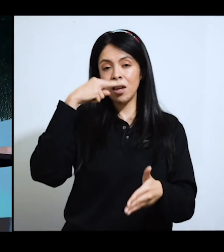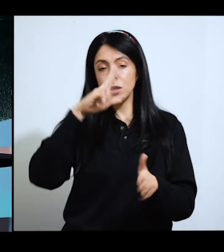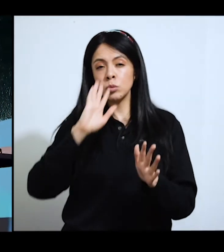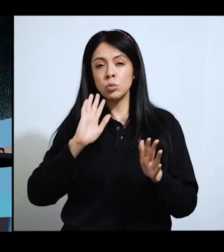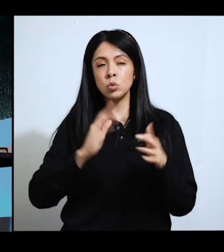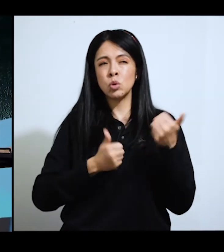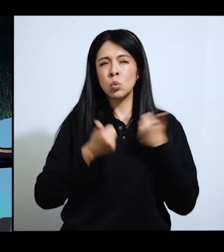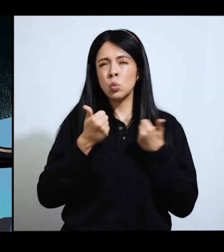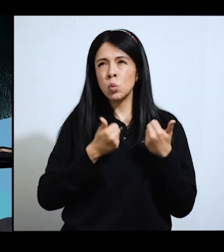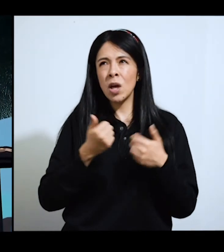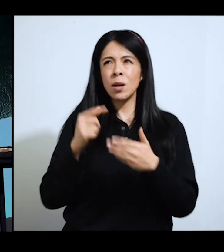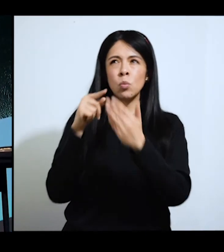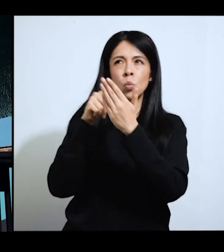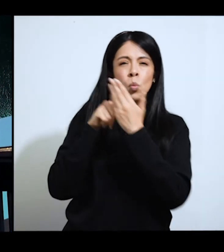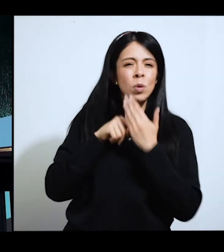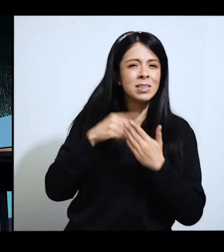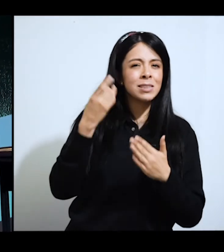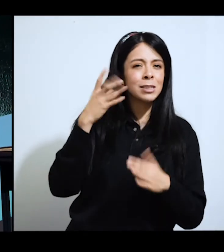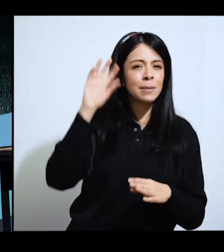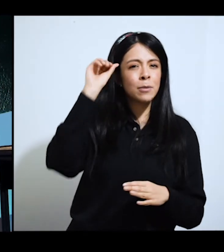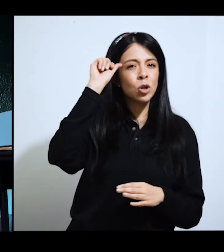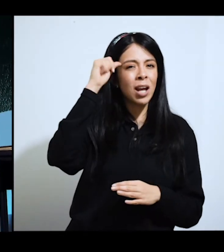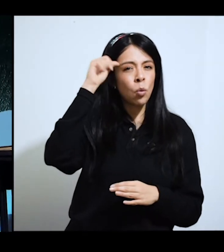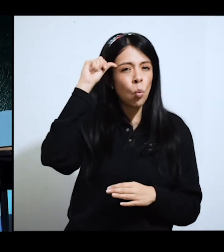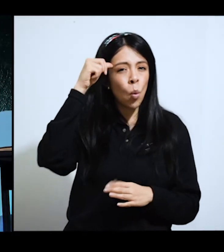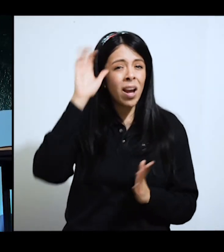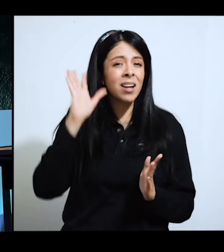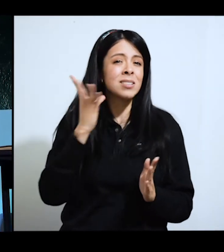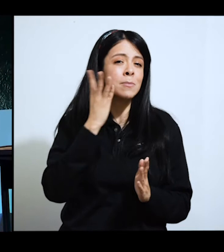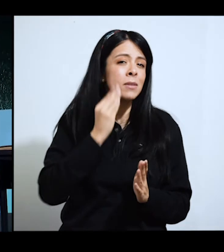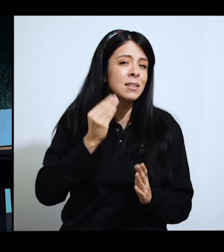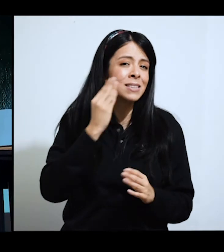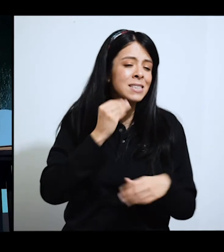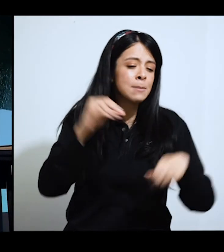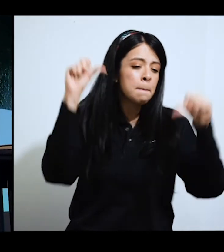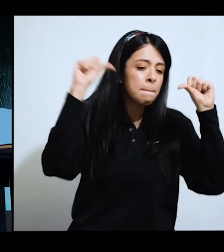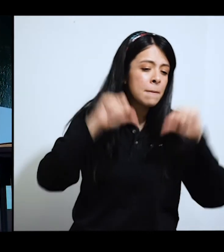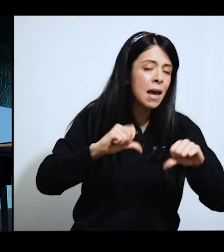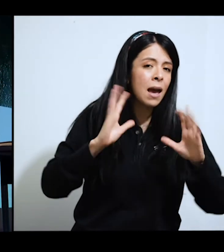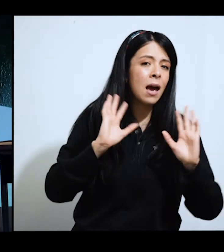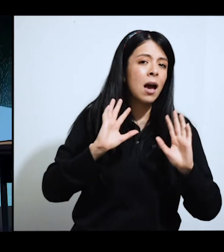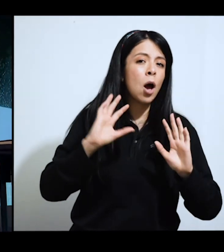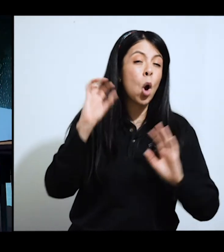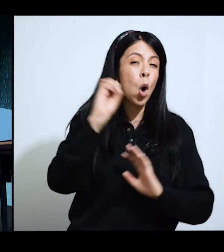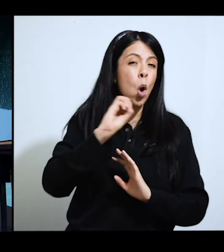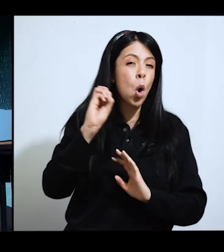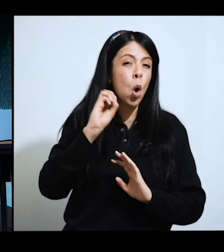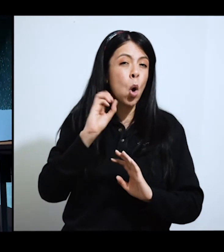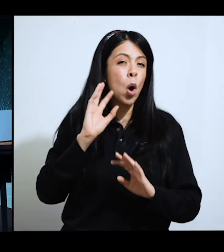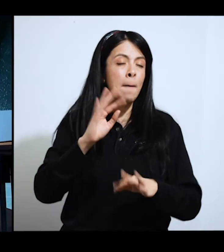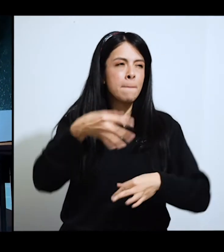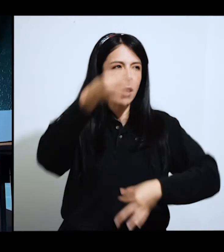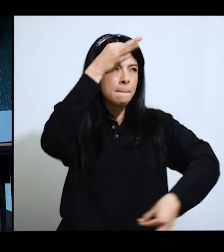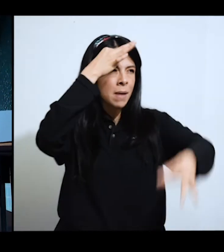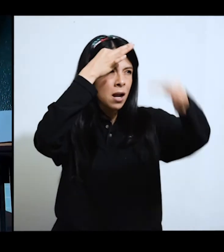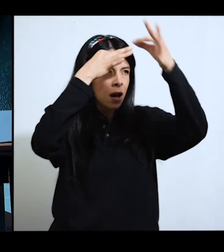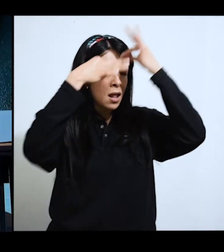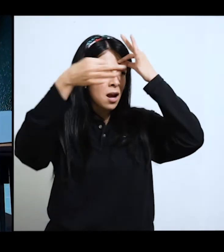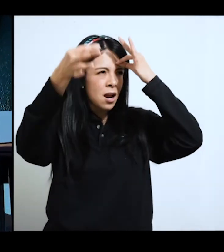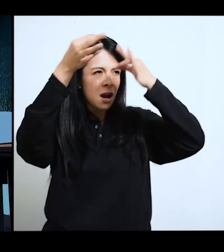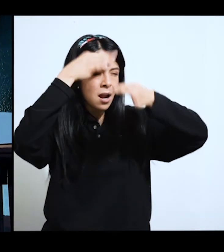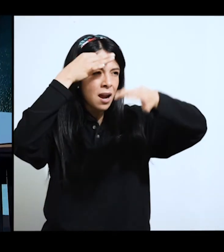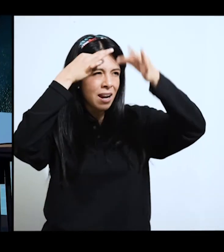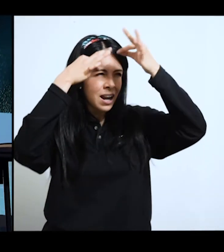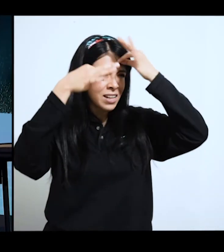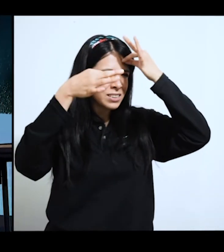recuerdos de malas experiencias, voces en la mente que nos llevan a hacer cosas que